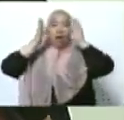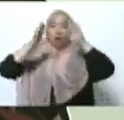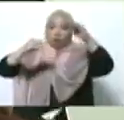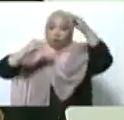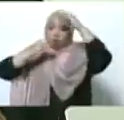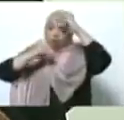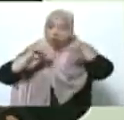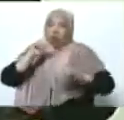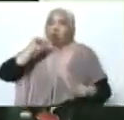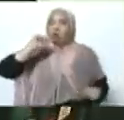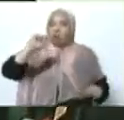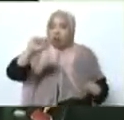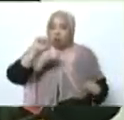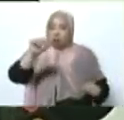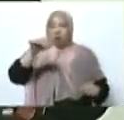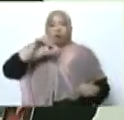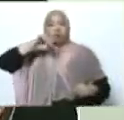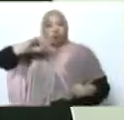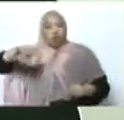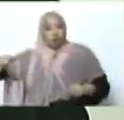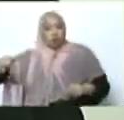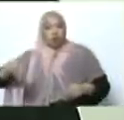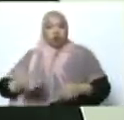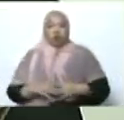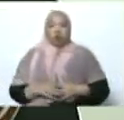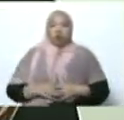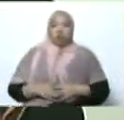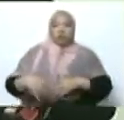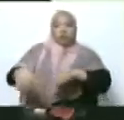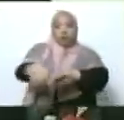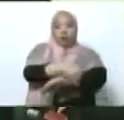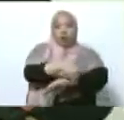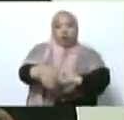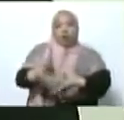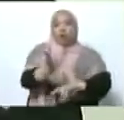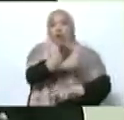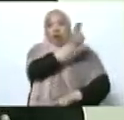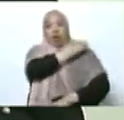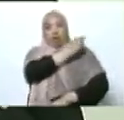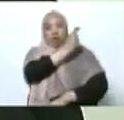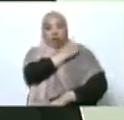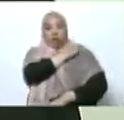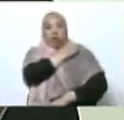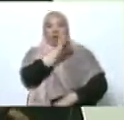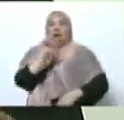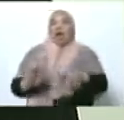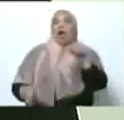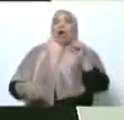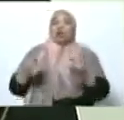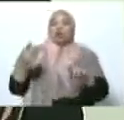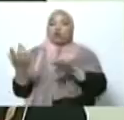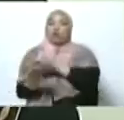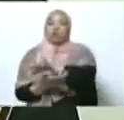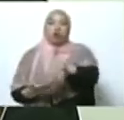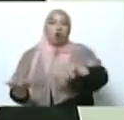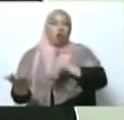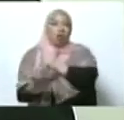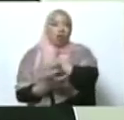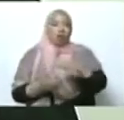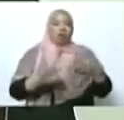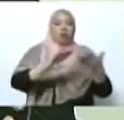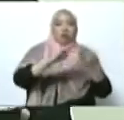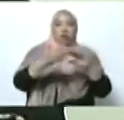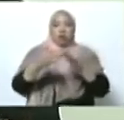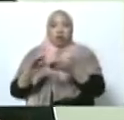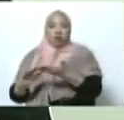manera puntual denuncias desde los jefes de calle, de comunidades, sobre algunas irregularidades que tengan allí dentro de los sectores